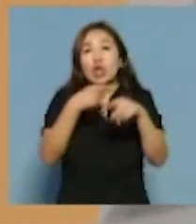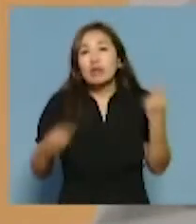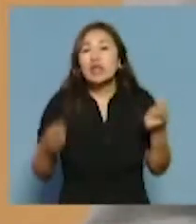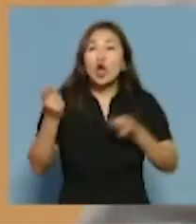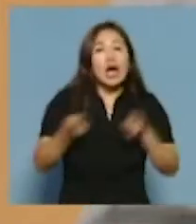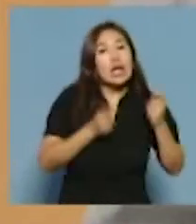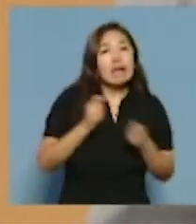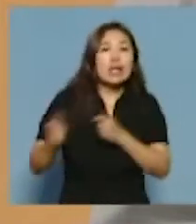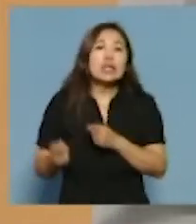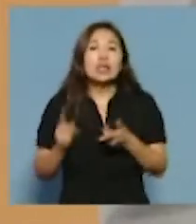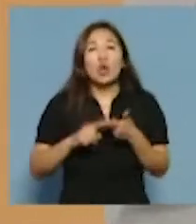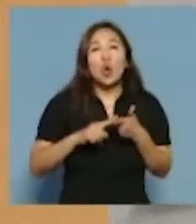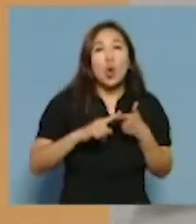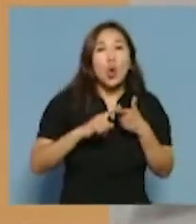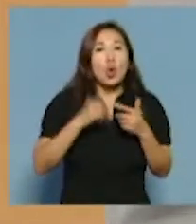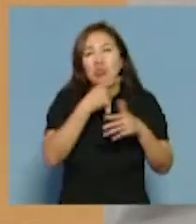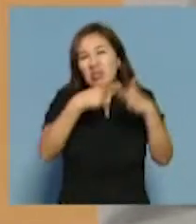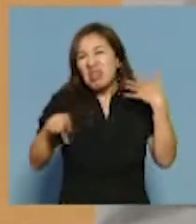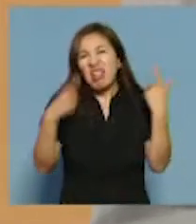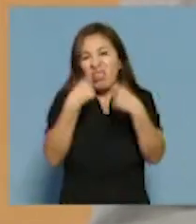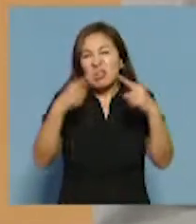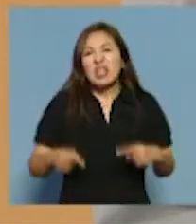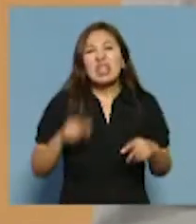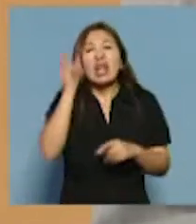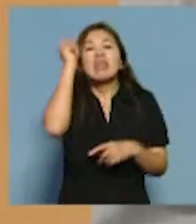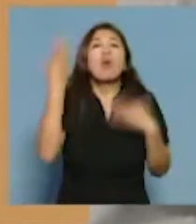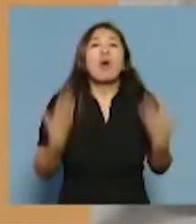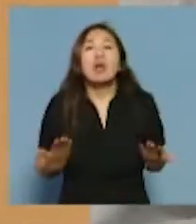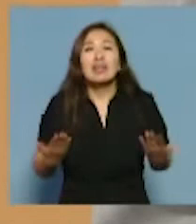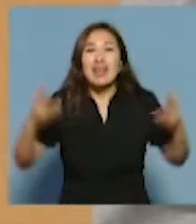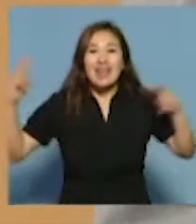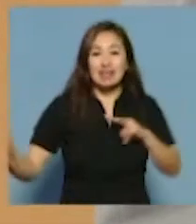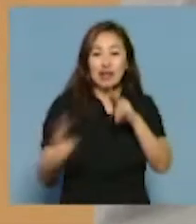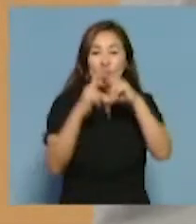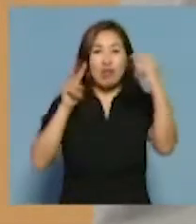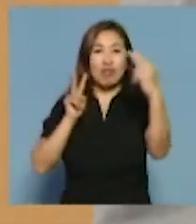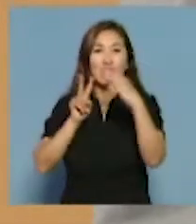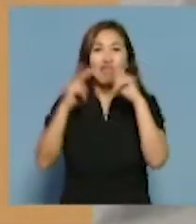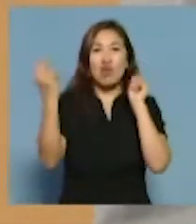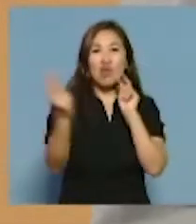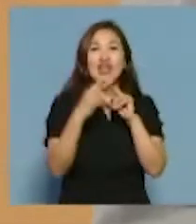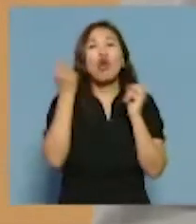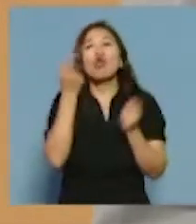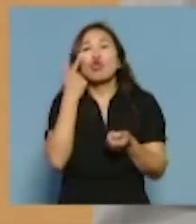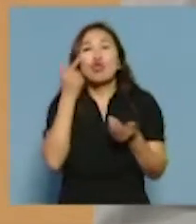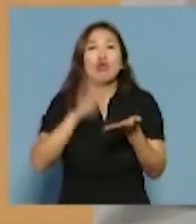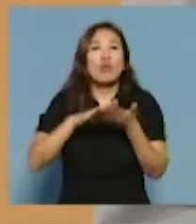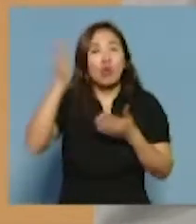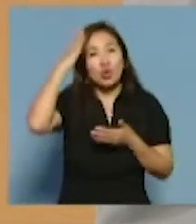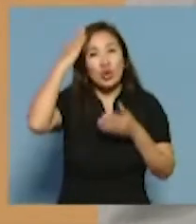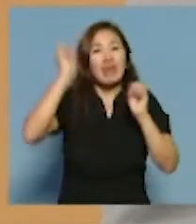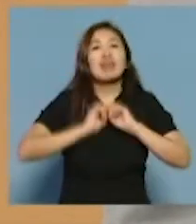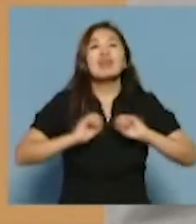carnavalitos bailecito o sea la idea es propiciar un encuentro cultural en donde se ponga de manifiesto